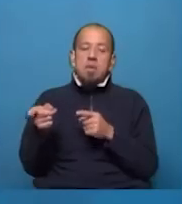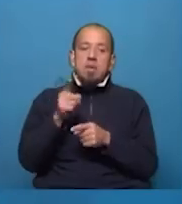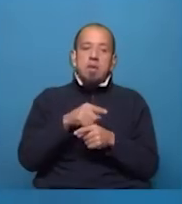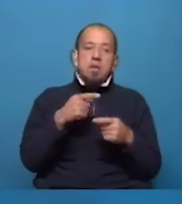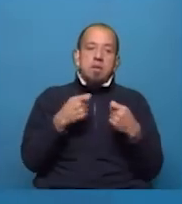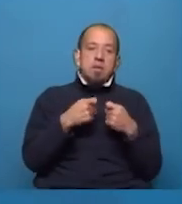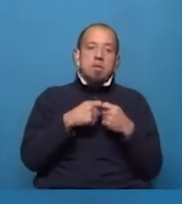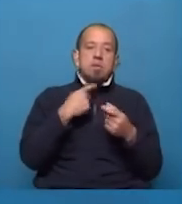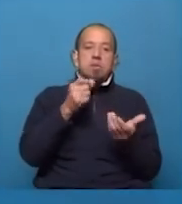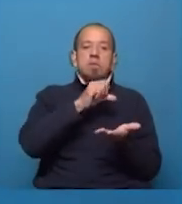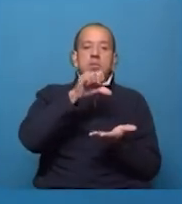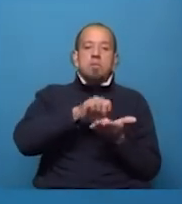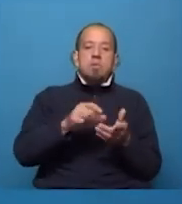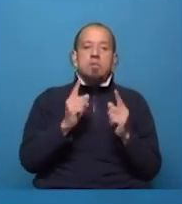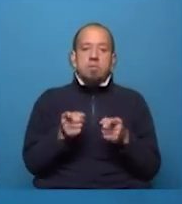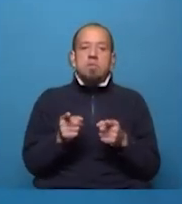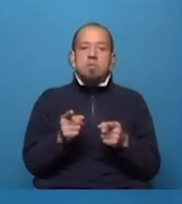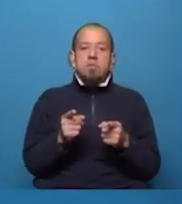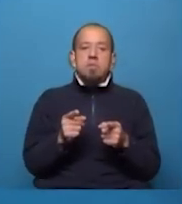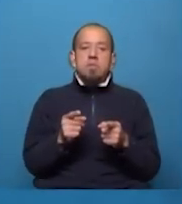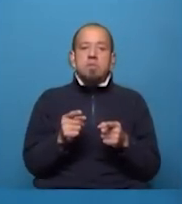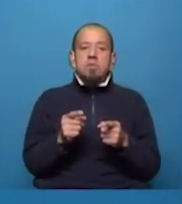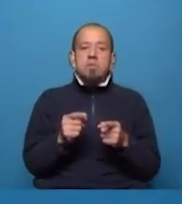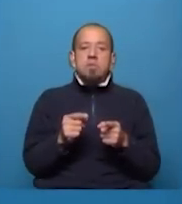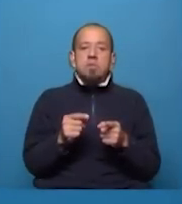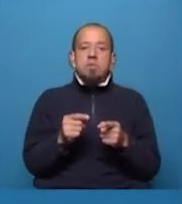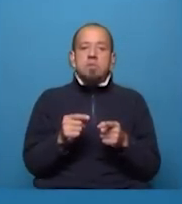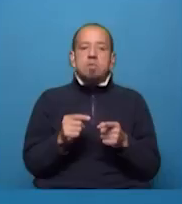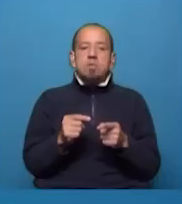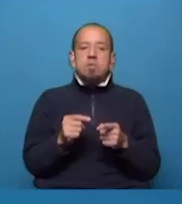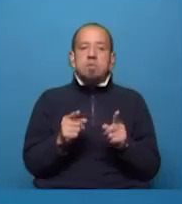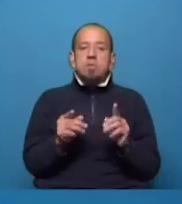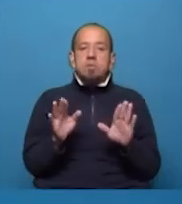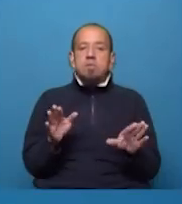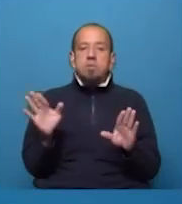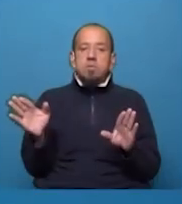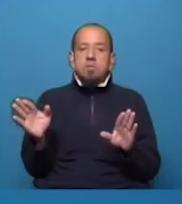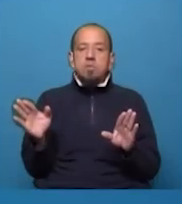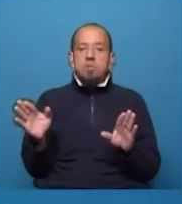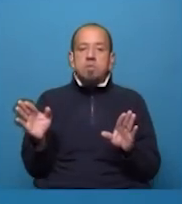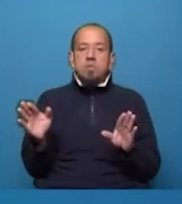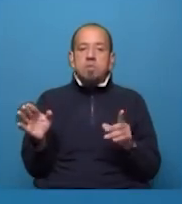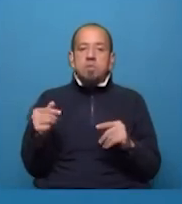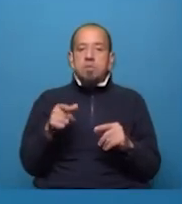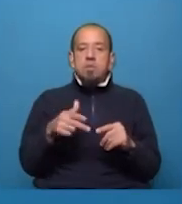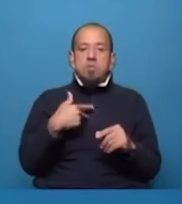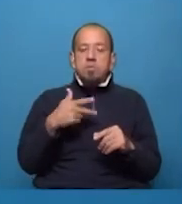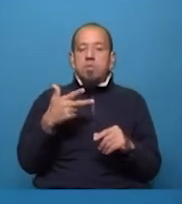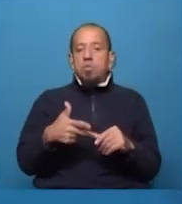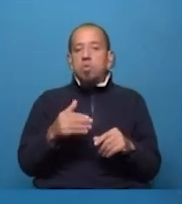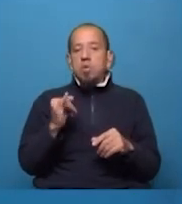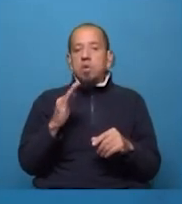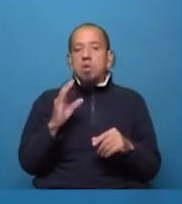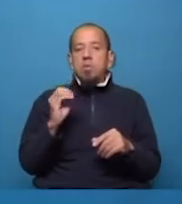sociedad en otro país también a eso porque está que ve si no está bien Eso es una delincuente y yo tengo la hipoteca eso es mío